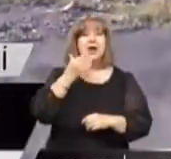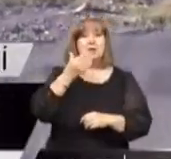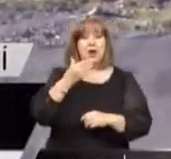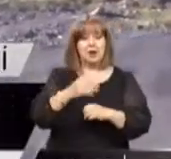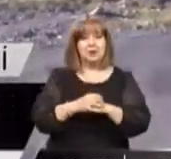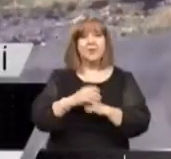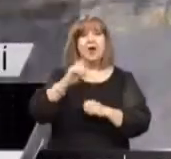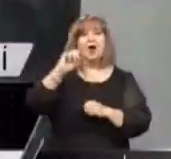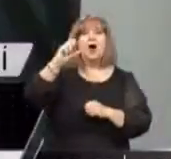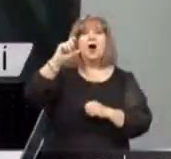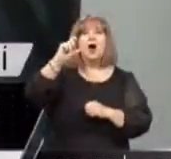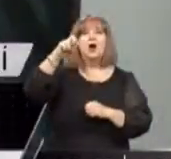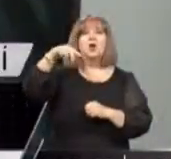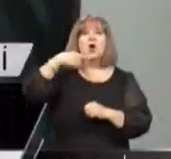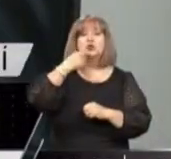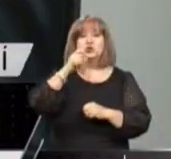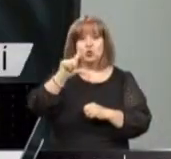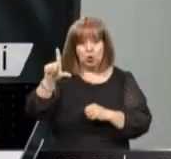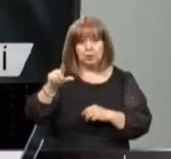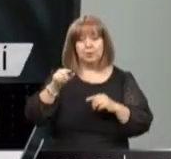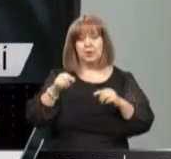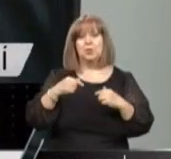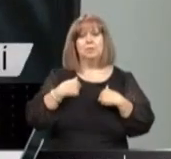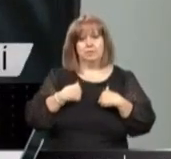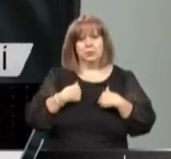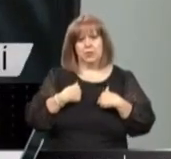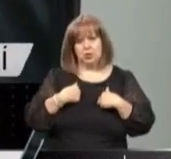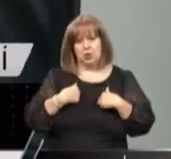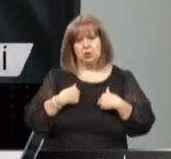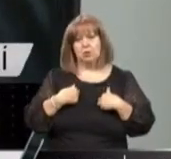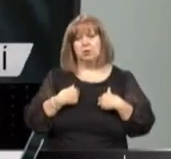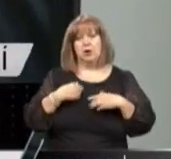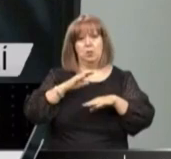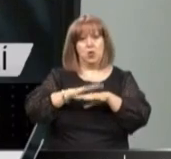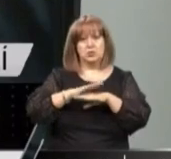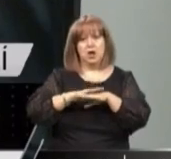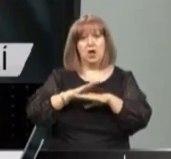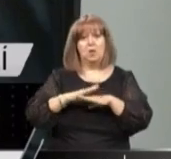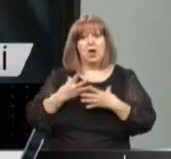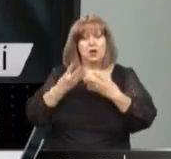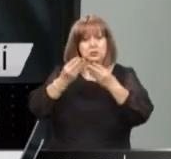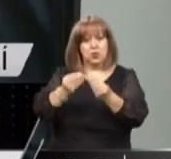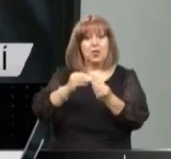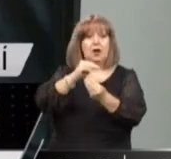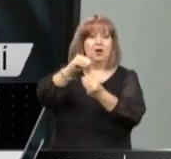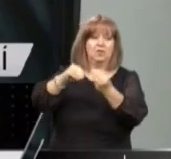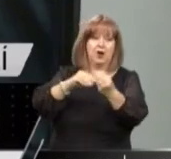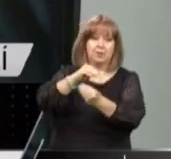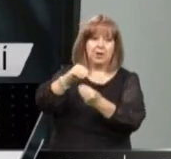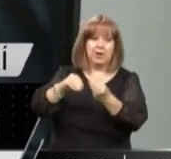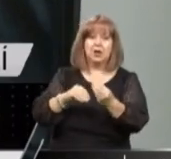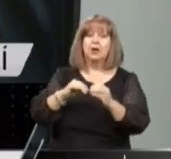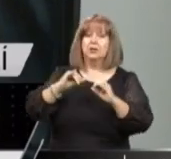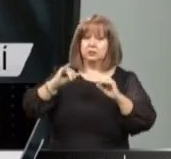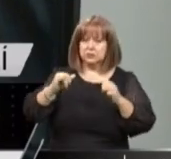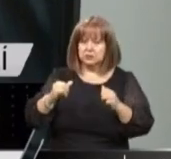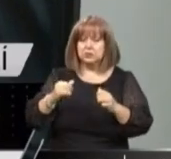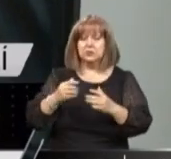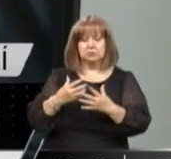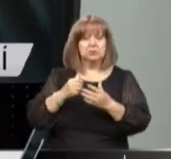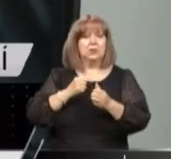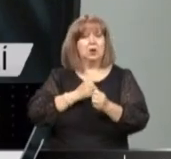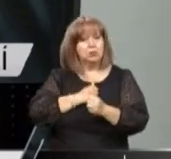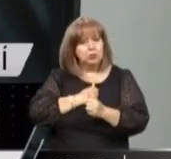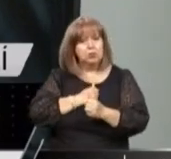nosotros brindamos asistencia a la familia acompañamiento en estos momentos tan difíciles nos adherimos por supuesto al dolor